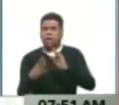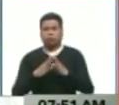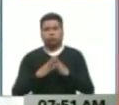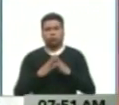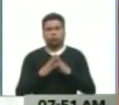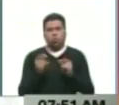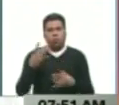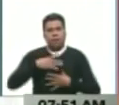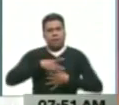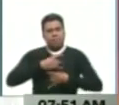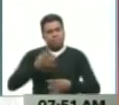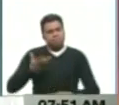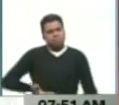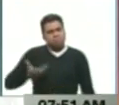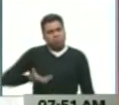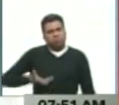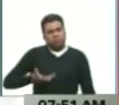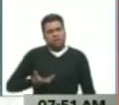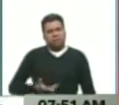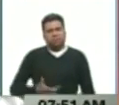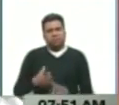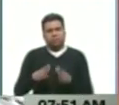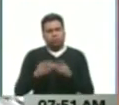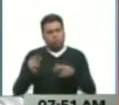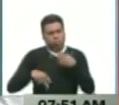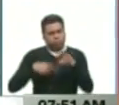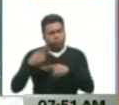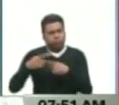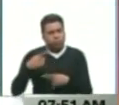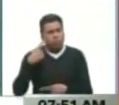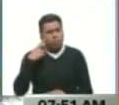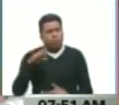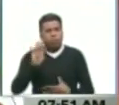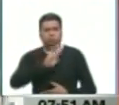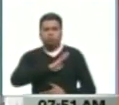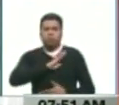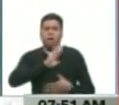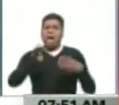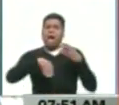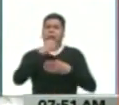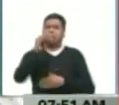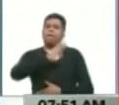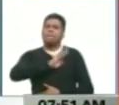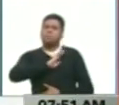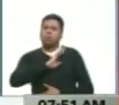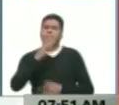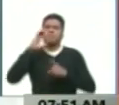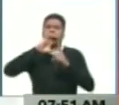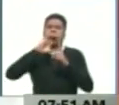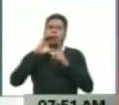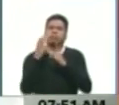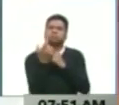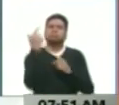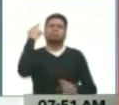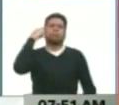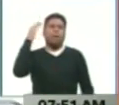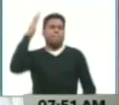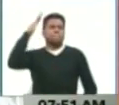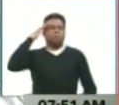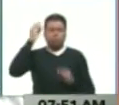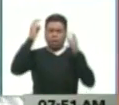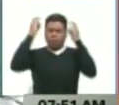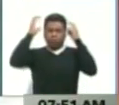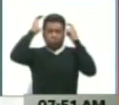importante para la trascendencia de un pueblo, que es la garantía de un alma propia, de una conciencia propia, de una imagen y estética propia. La